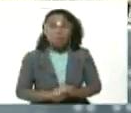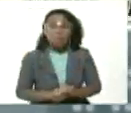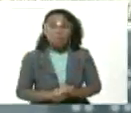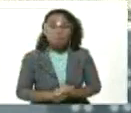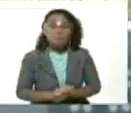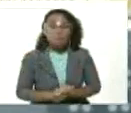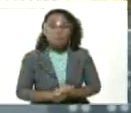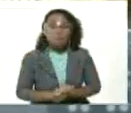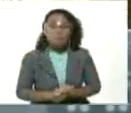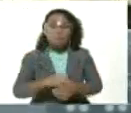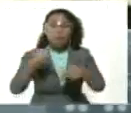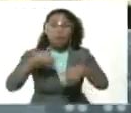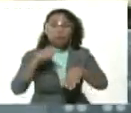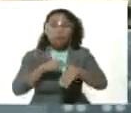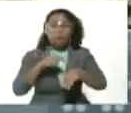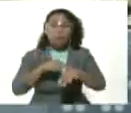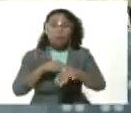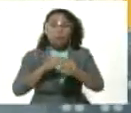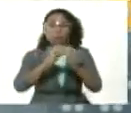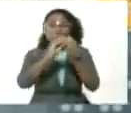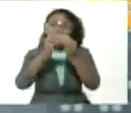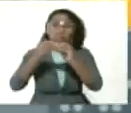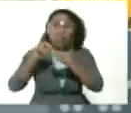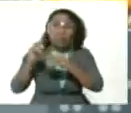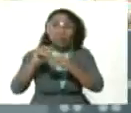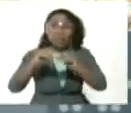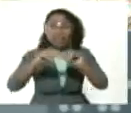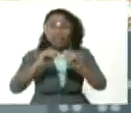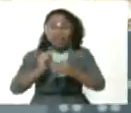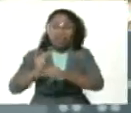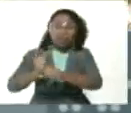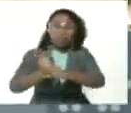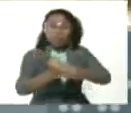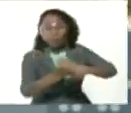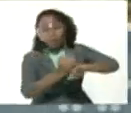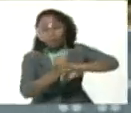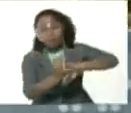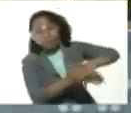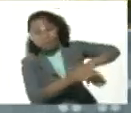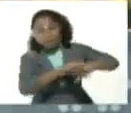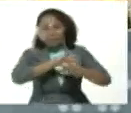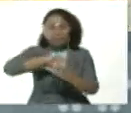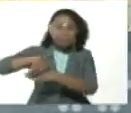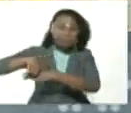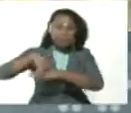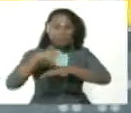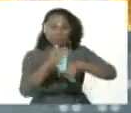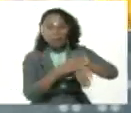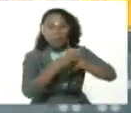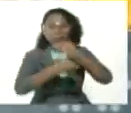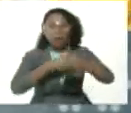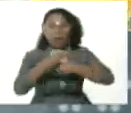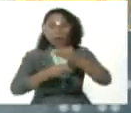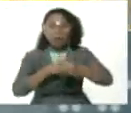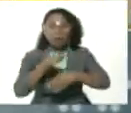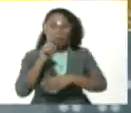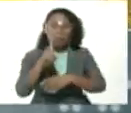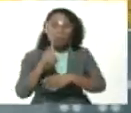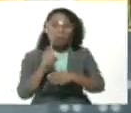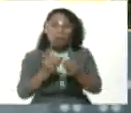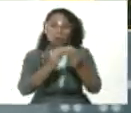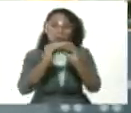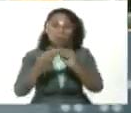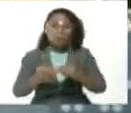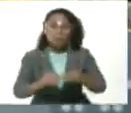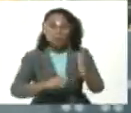Están en este momento, bueno, removiendo todo ese barro, toda esa tierra, todas esas piedras, para hacer una